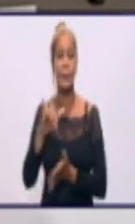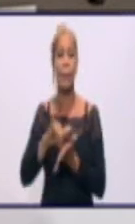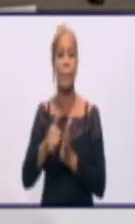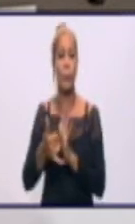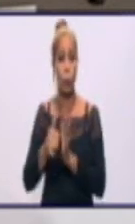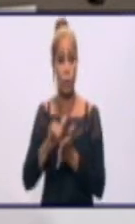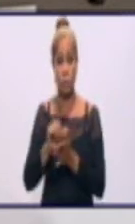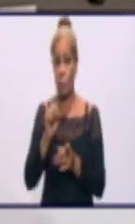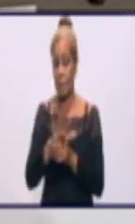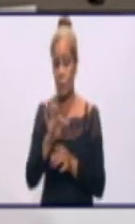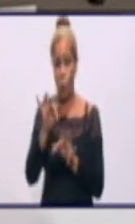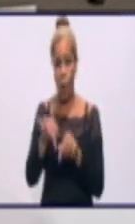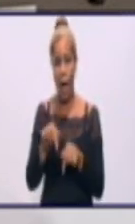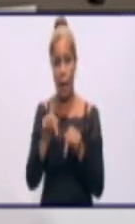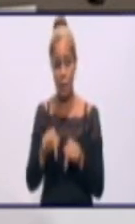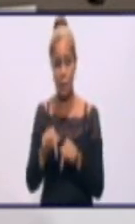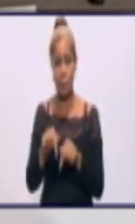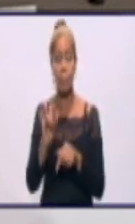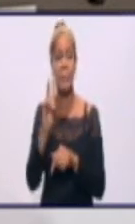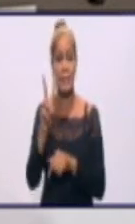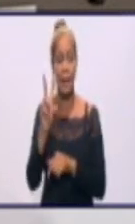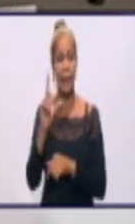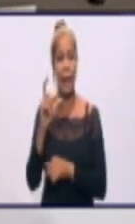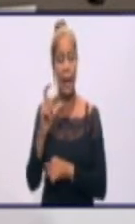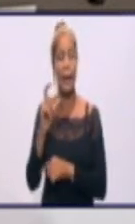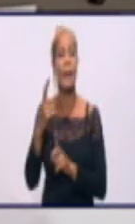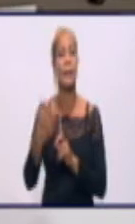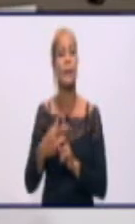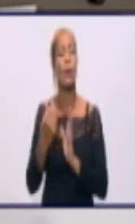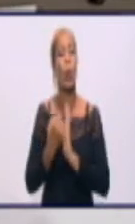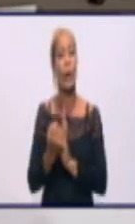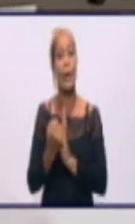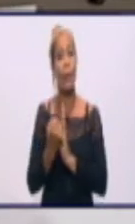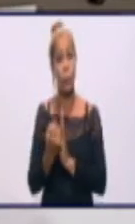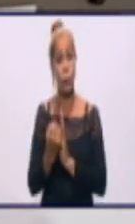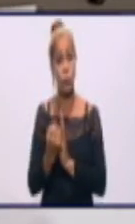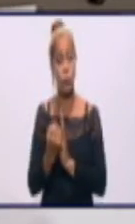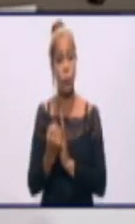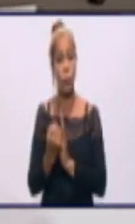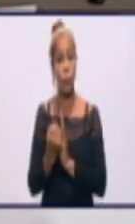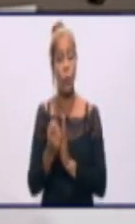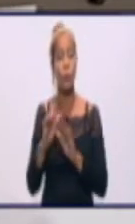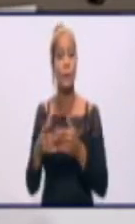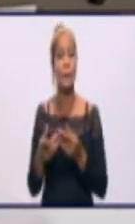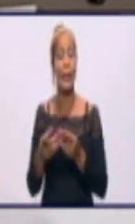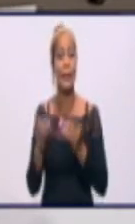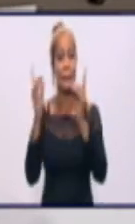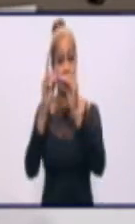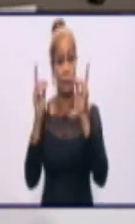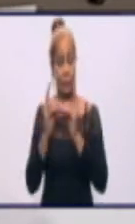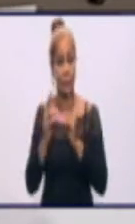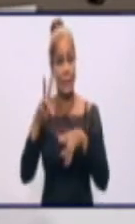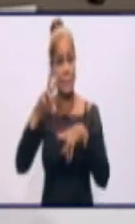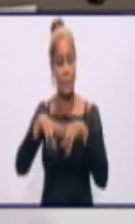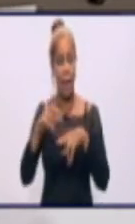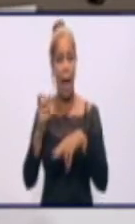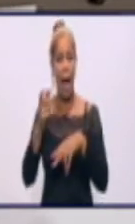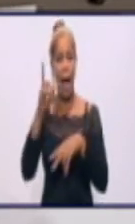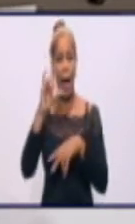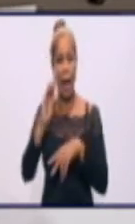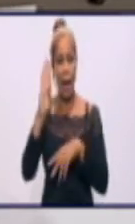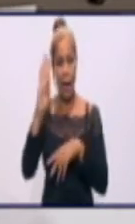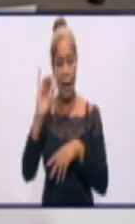Clara y con apoyo del Hábitat, de la oficina del Hábitat, se comenzó a gestar